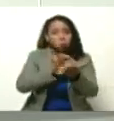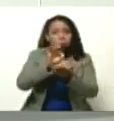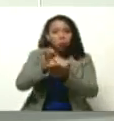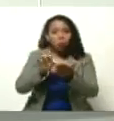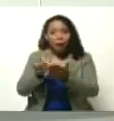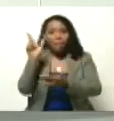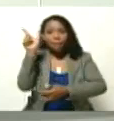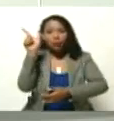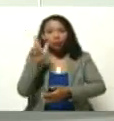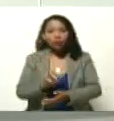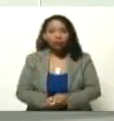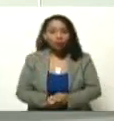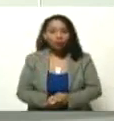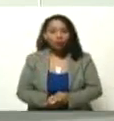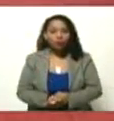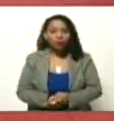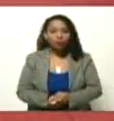PSV?